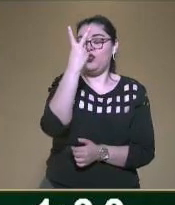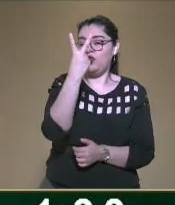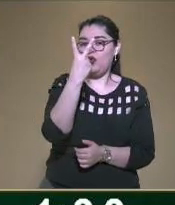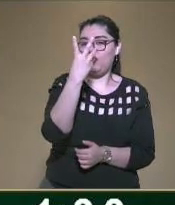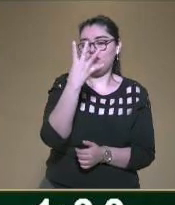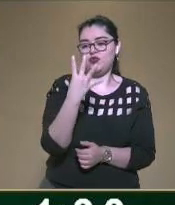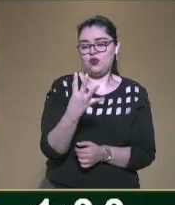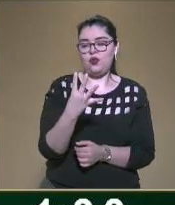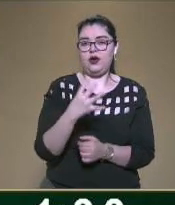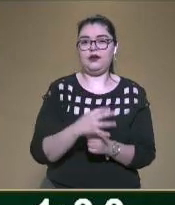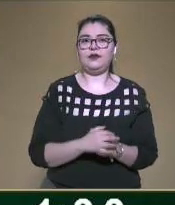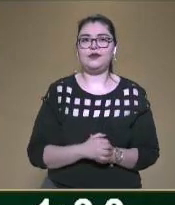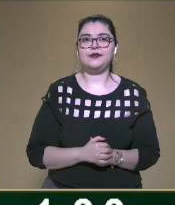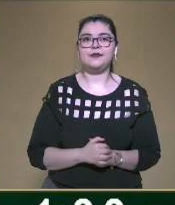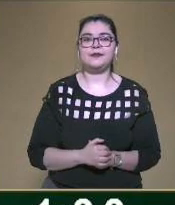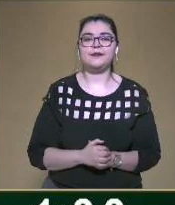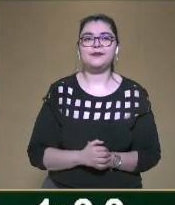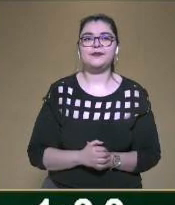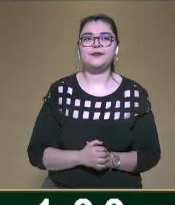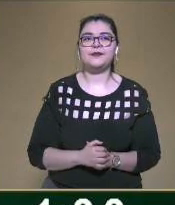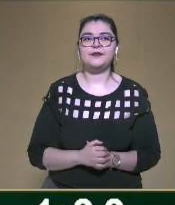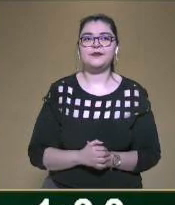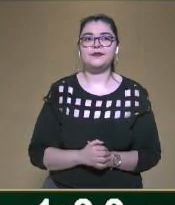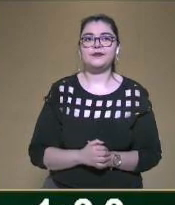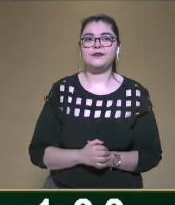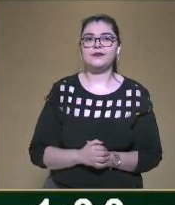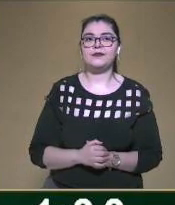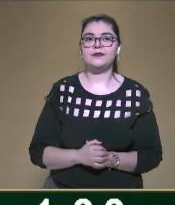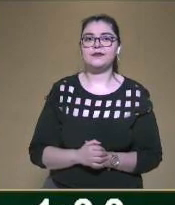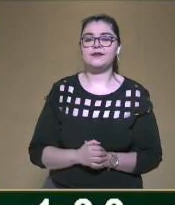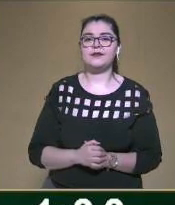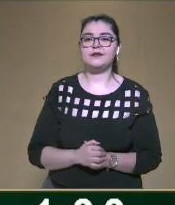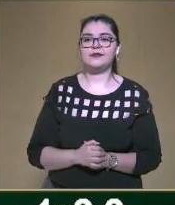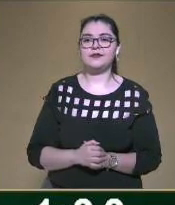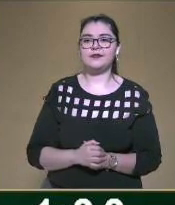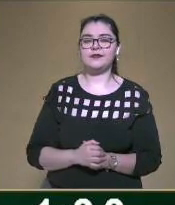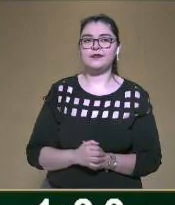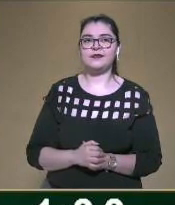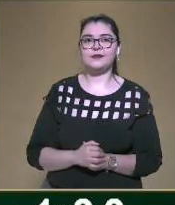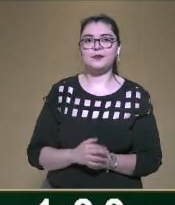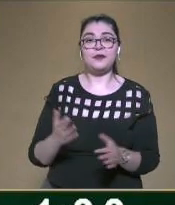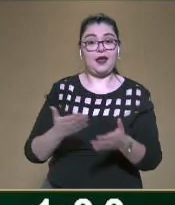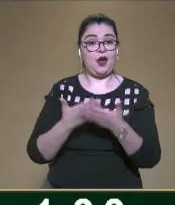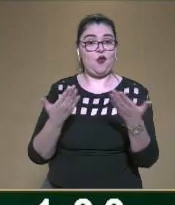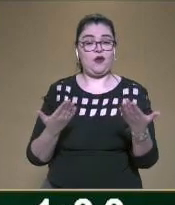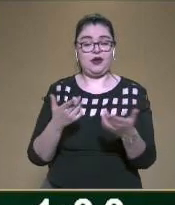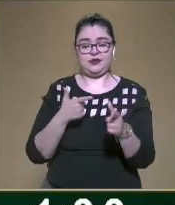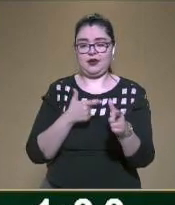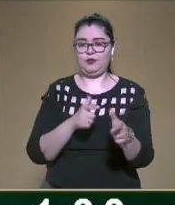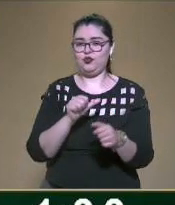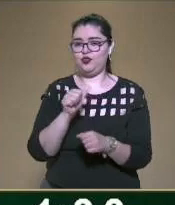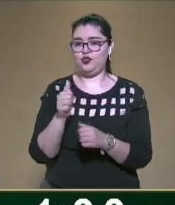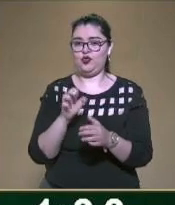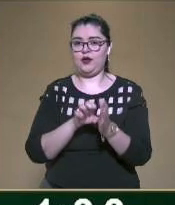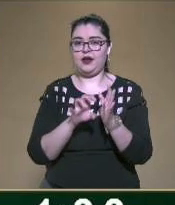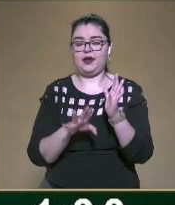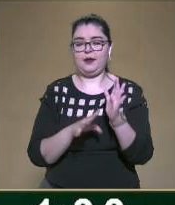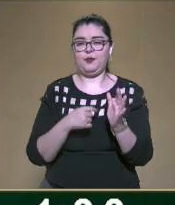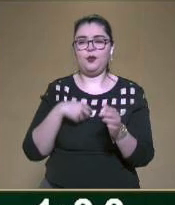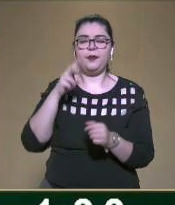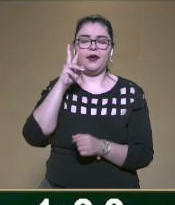una fracción, repetimos, equivalente. Muy bien. Ahora continuamos con otros ejemplos. Vamos a ver ahí en